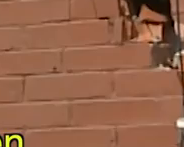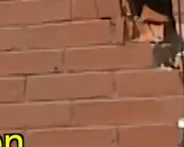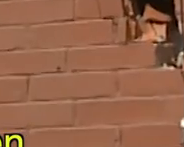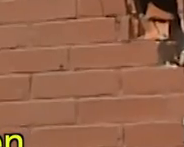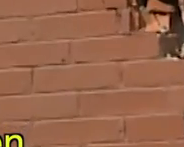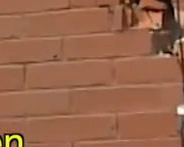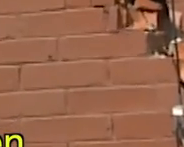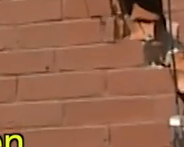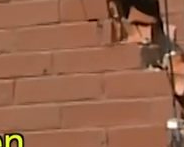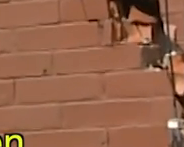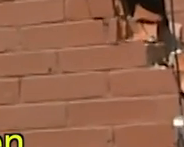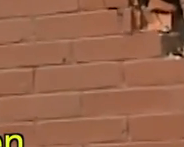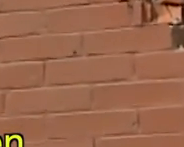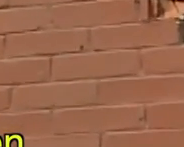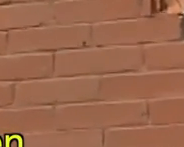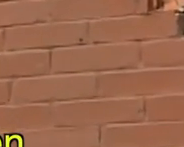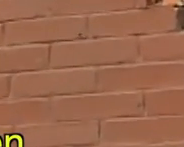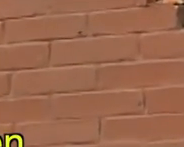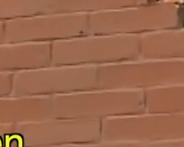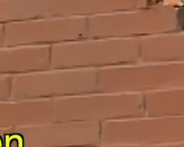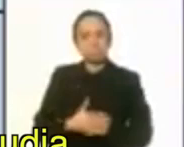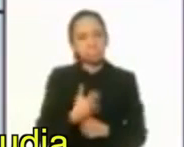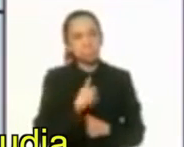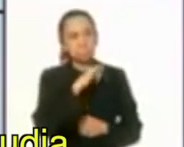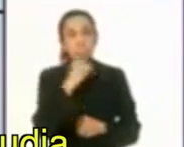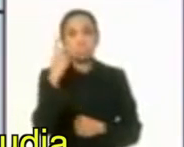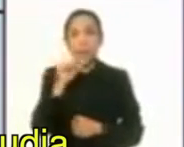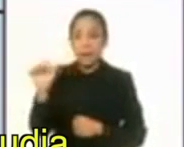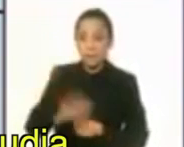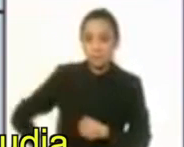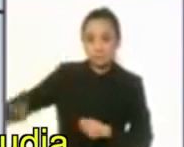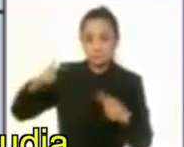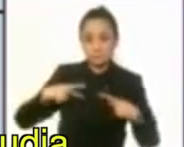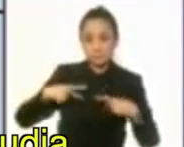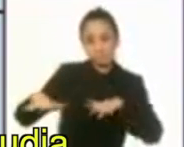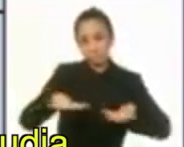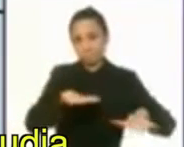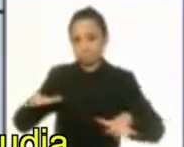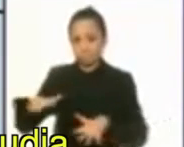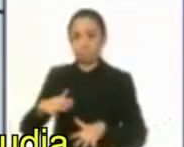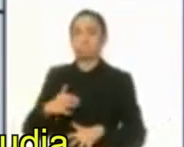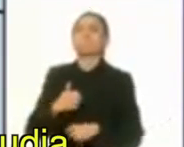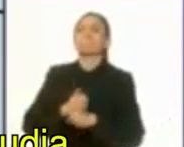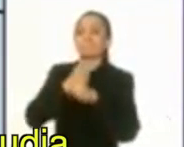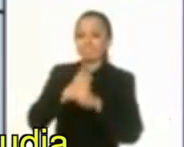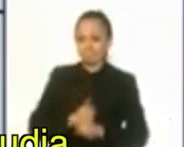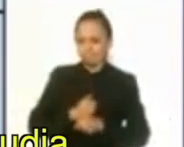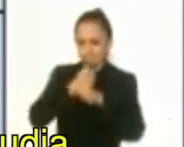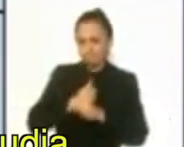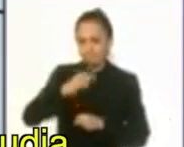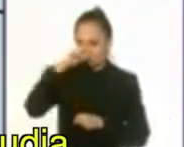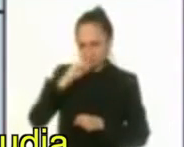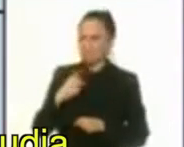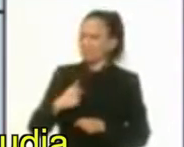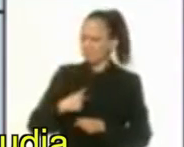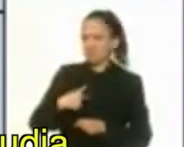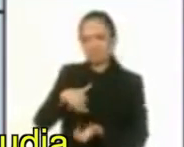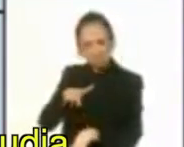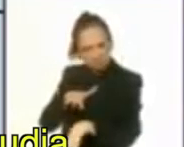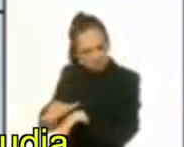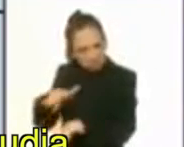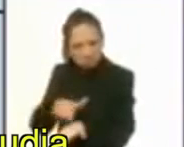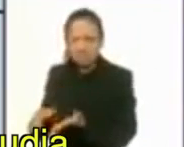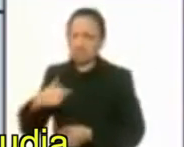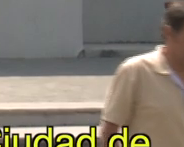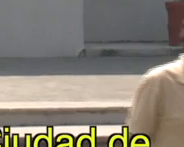Colegio Repsamen durante el sismo de septiembre de 2017, cuando la candidata de Juntos Haremos Historia, Claudia Sheinbaum, era titular de la